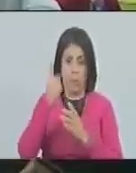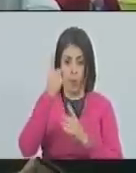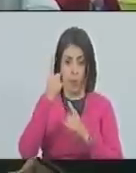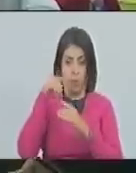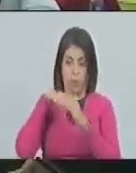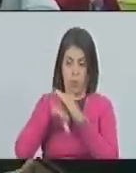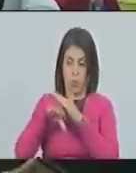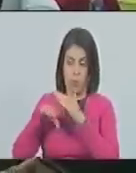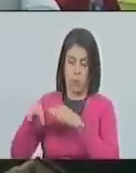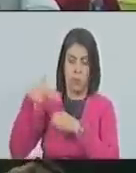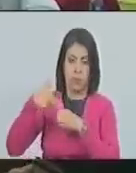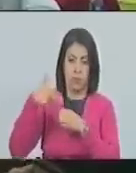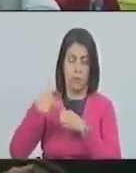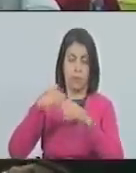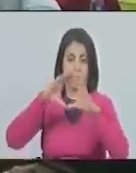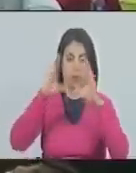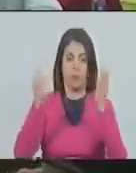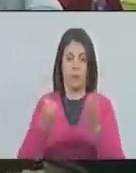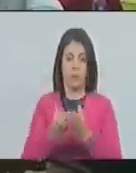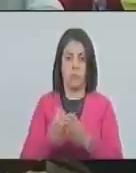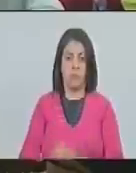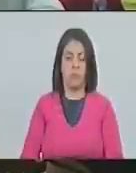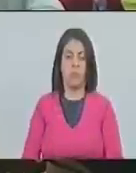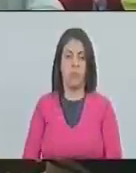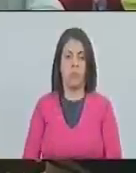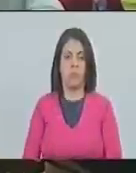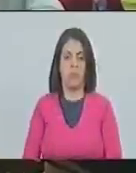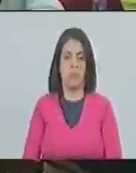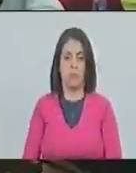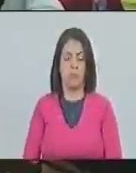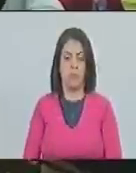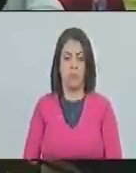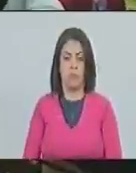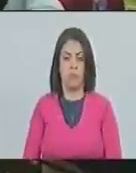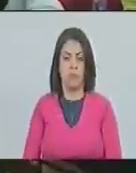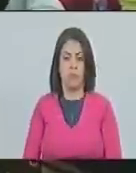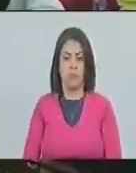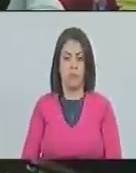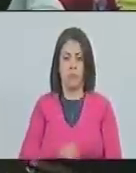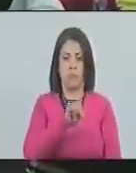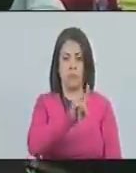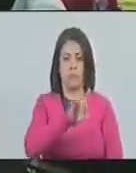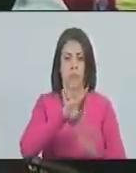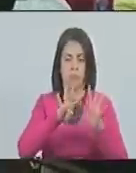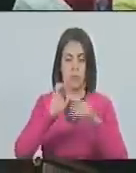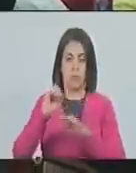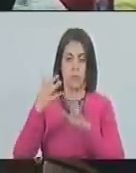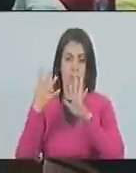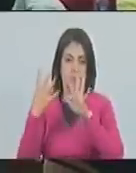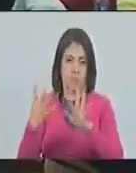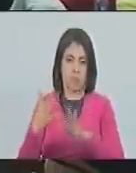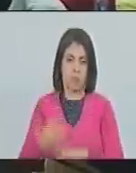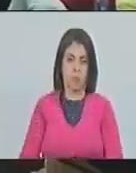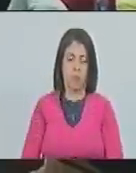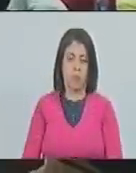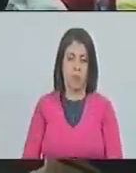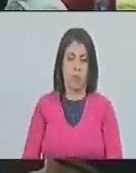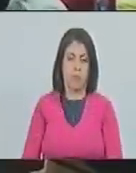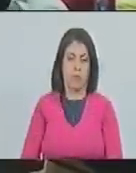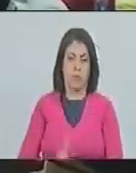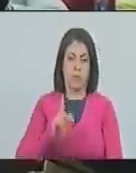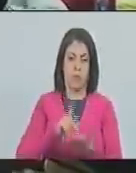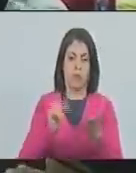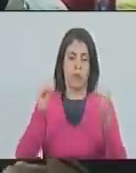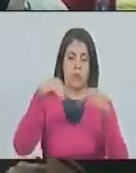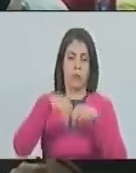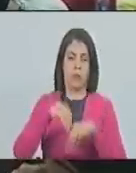reserva de petróleo del planeta. Y desde 1909, que Gómez cierra el